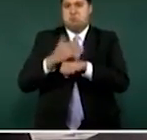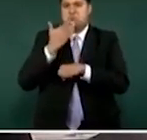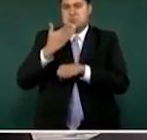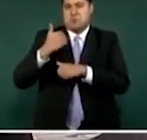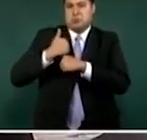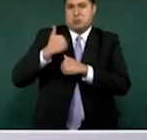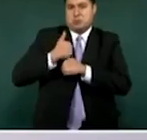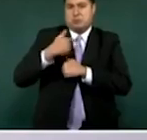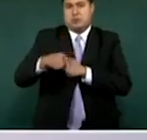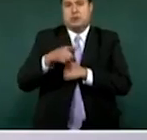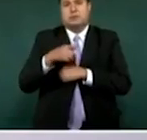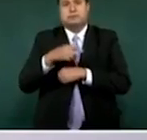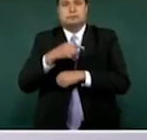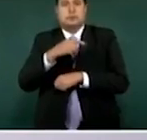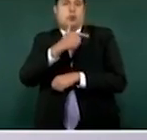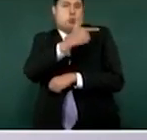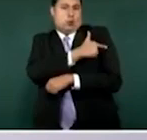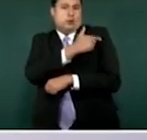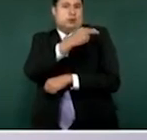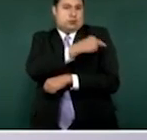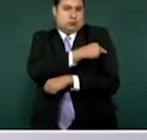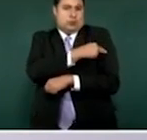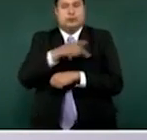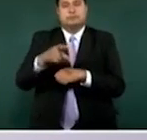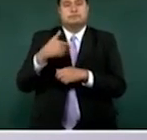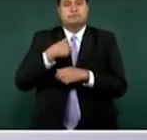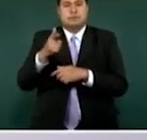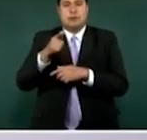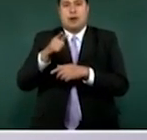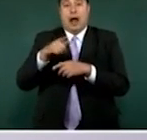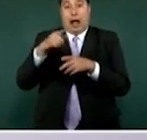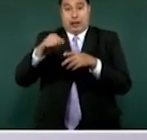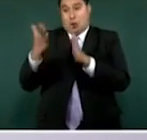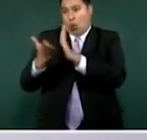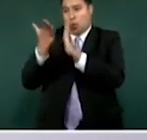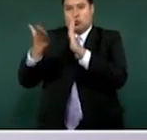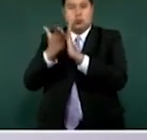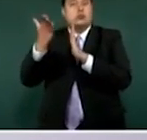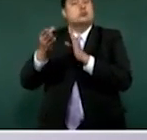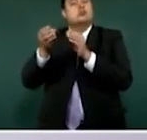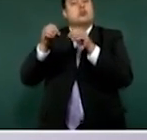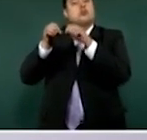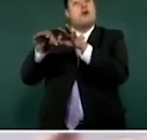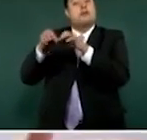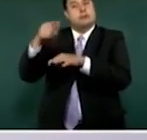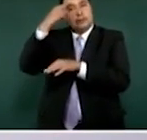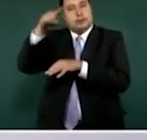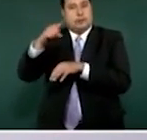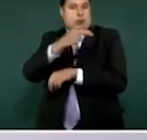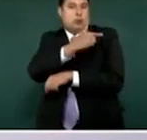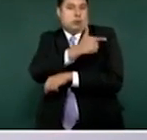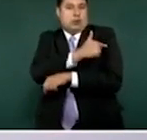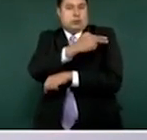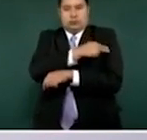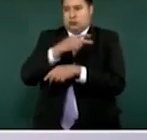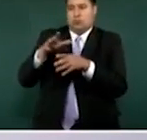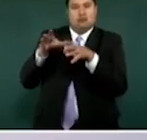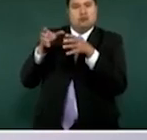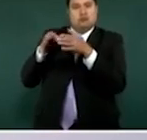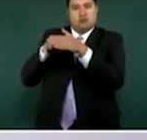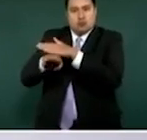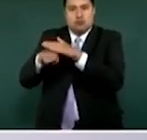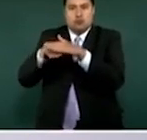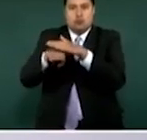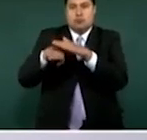con la construcción de los cuarteles que se está dando en nuestro estado y también con los operativos que se